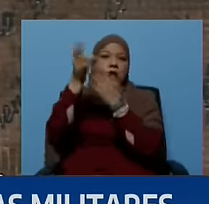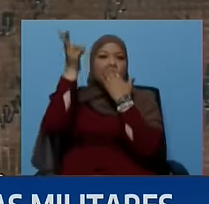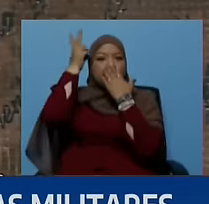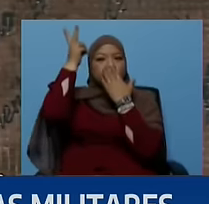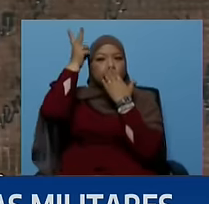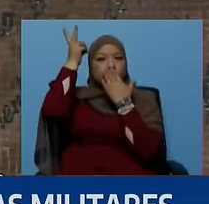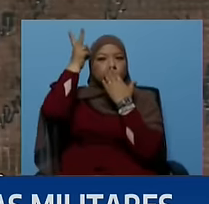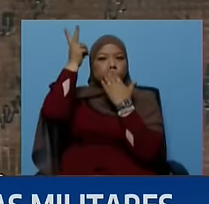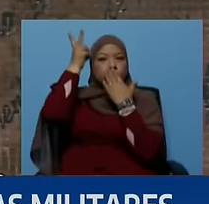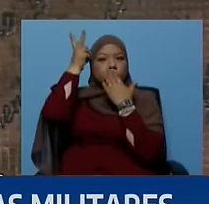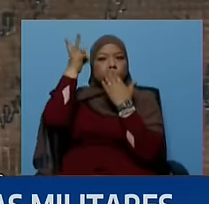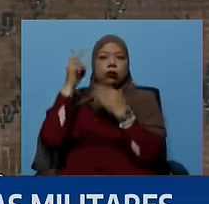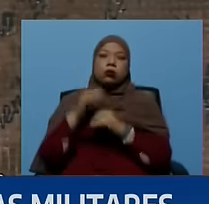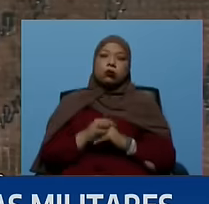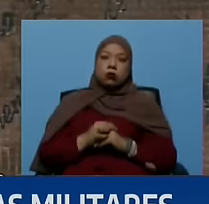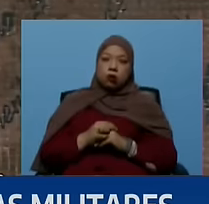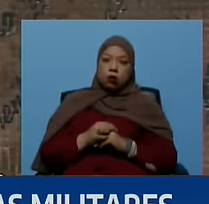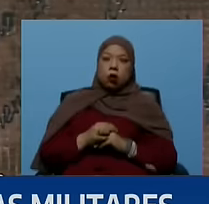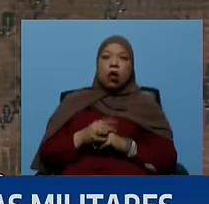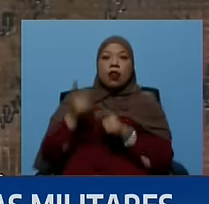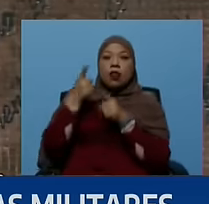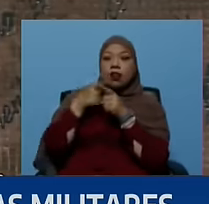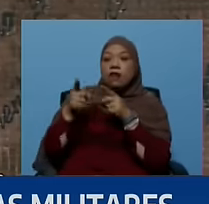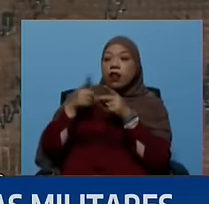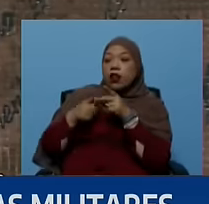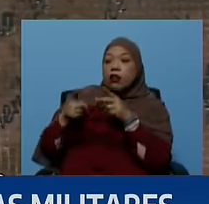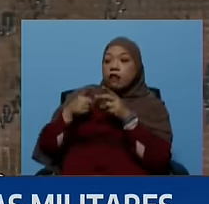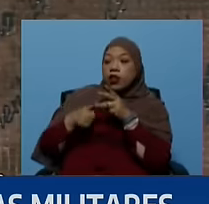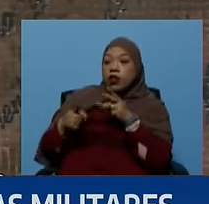chacao desde el indio Mara